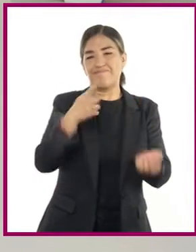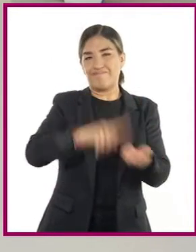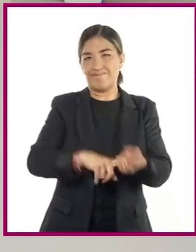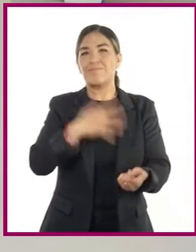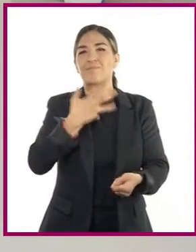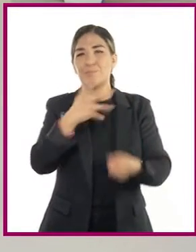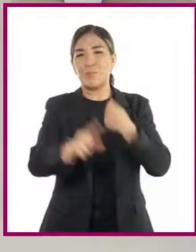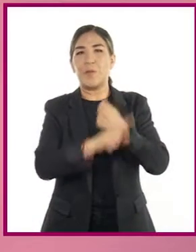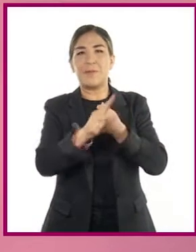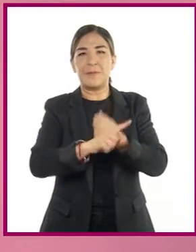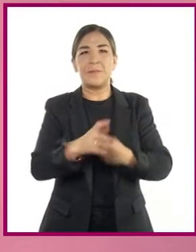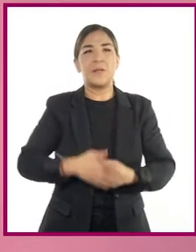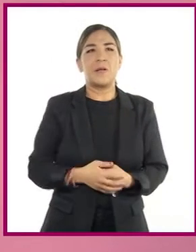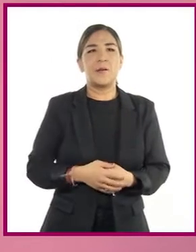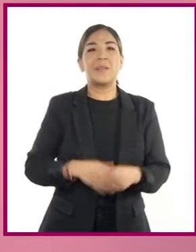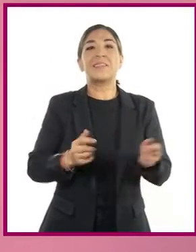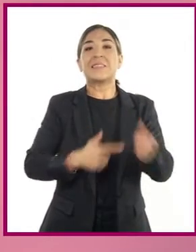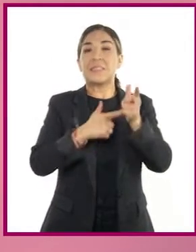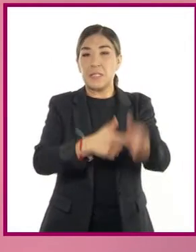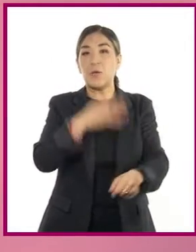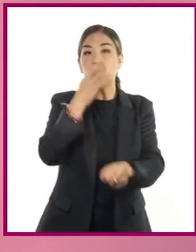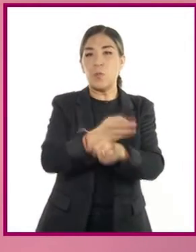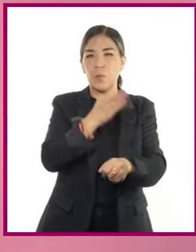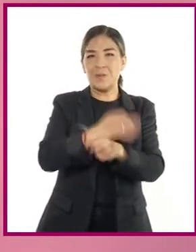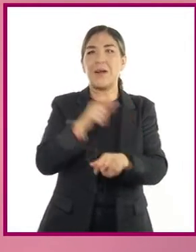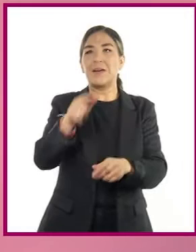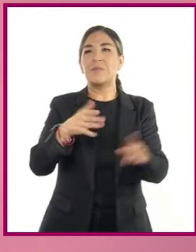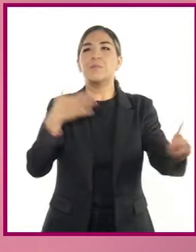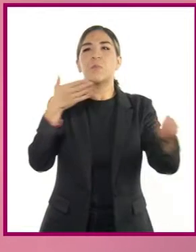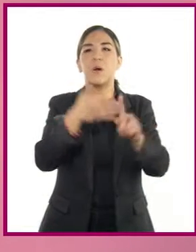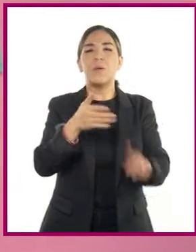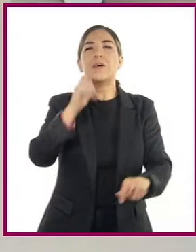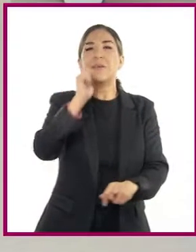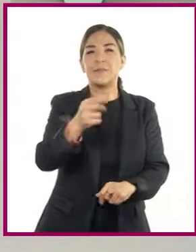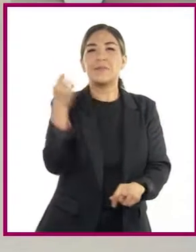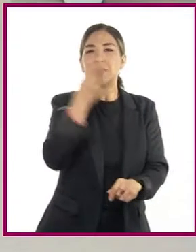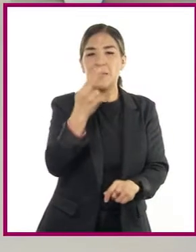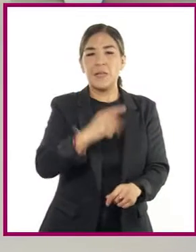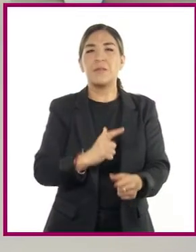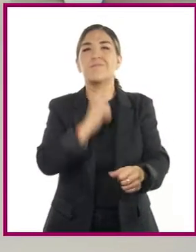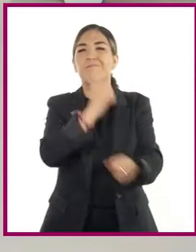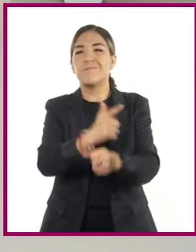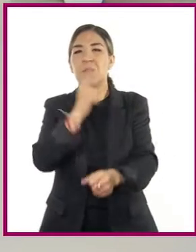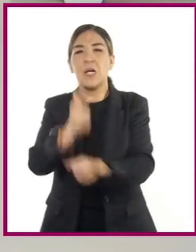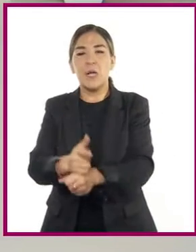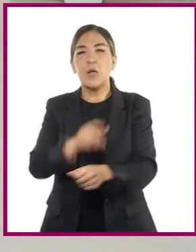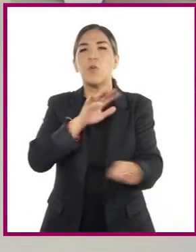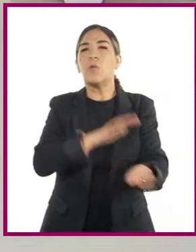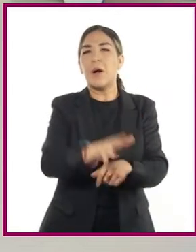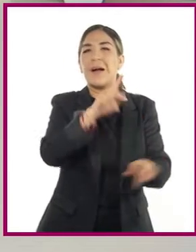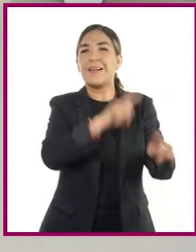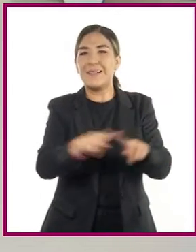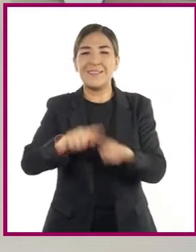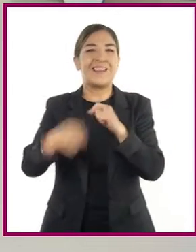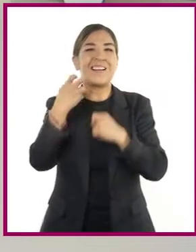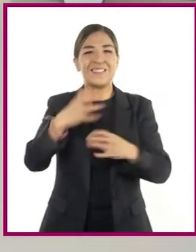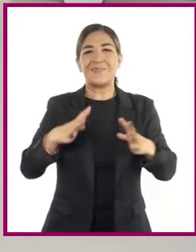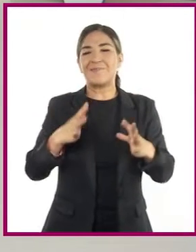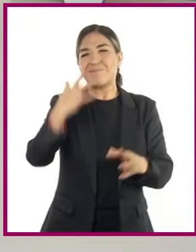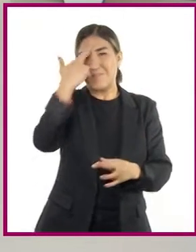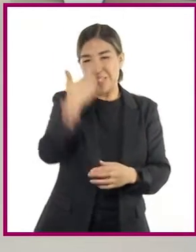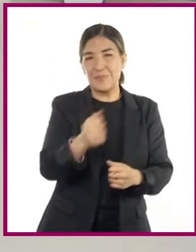conflictos. Para cumplir con nuestro propósito, es necesario identificar los diversos factores que originan una